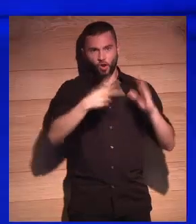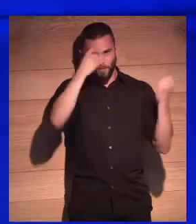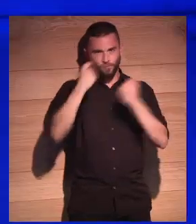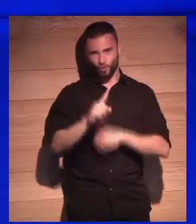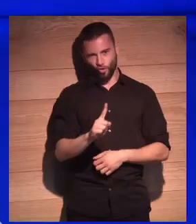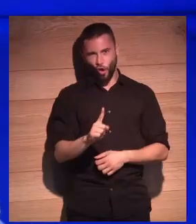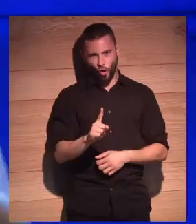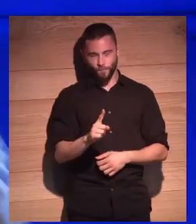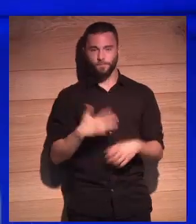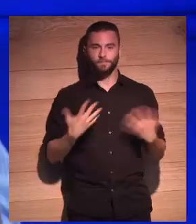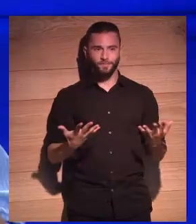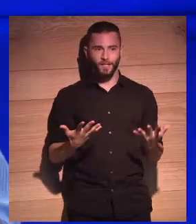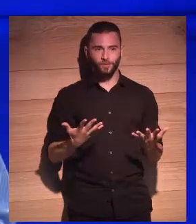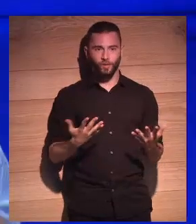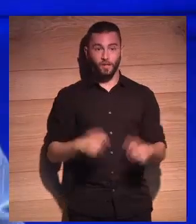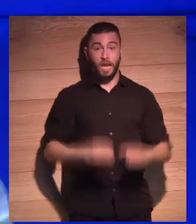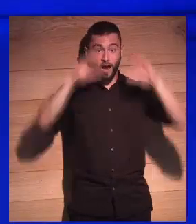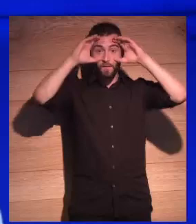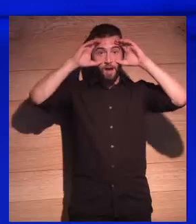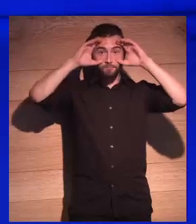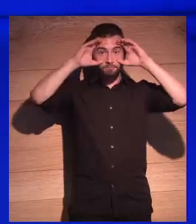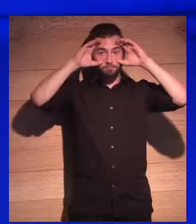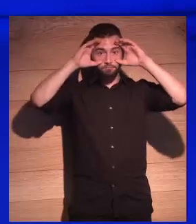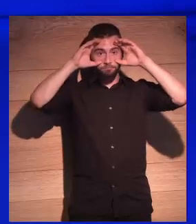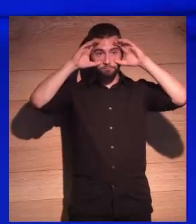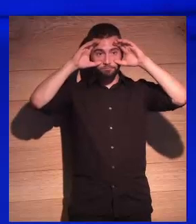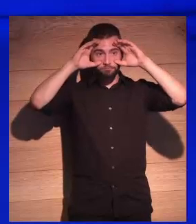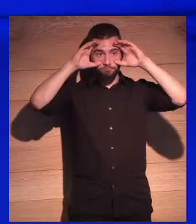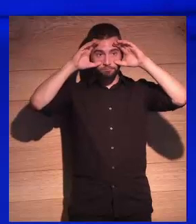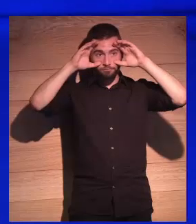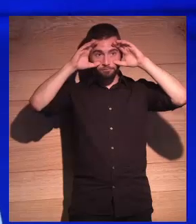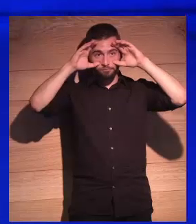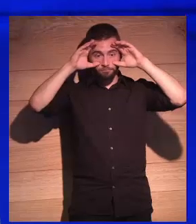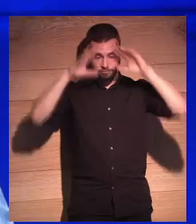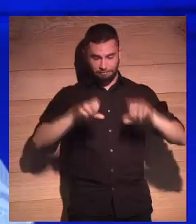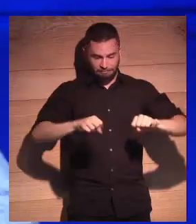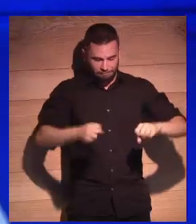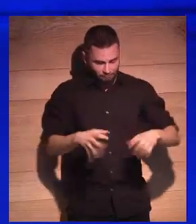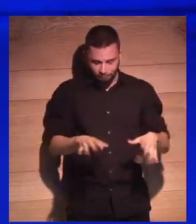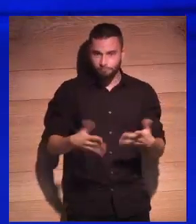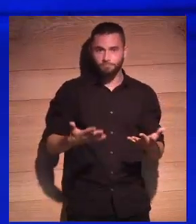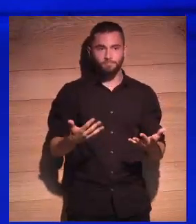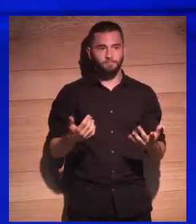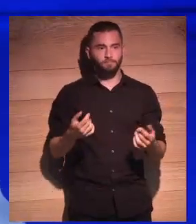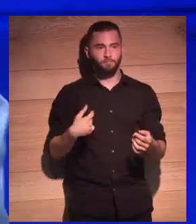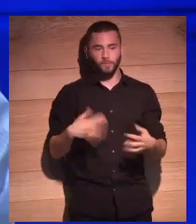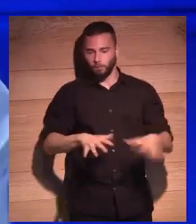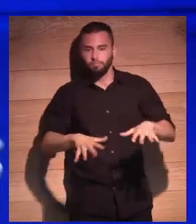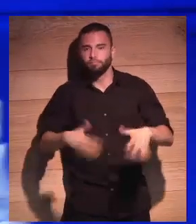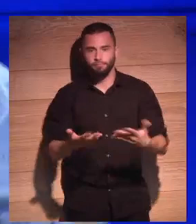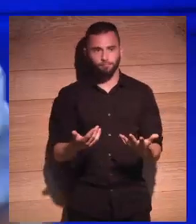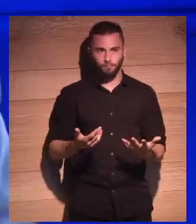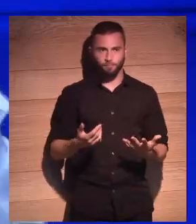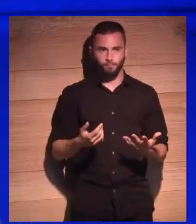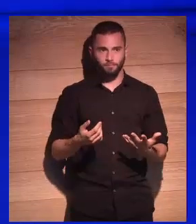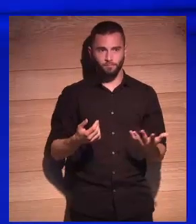diera muy bien y le veías que le ponían las gafas, enseguida decía cómo se coge, me entendía cerrar las manos y ya está. Y empezaba, o sea, como era una